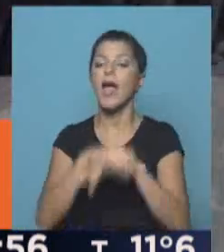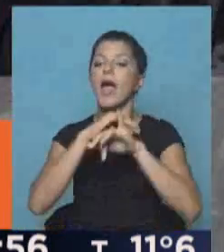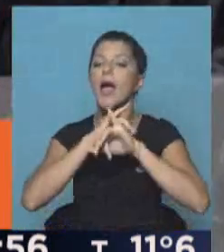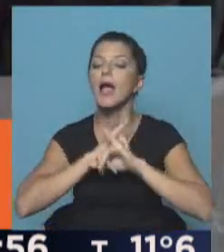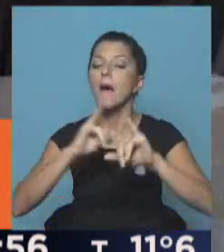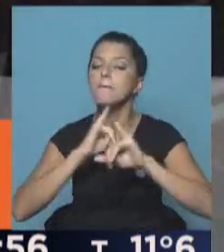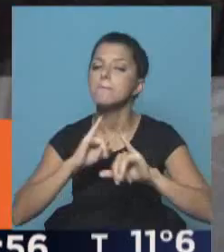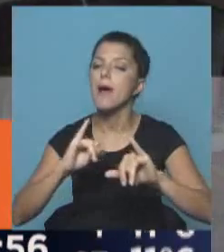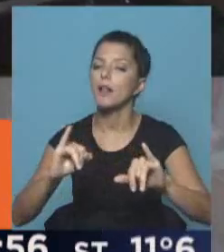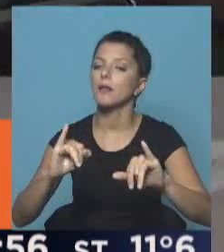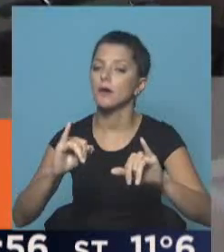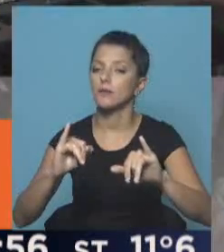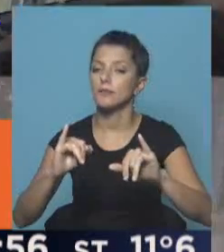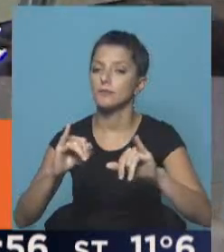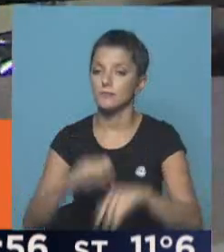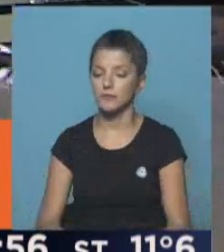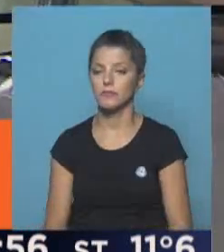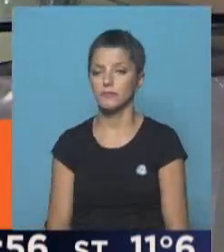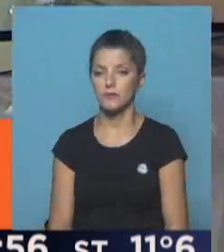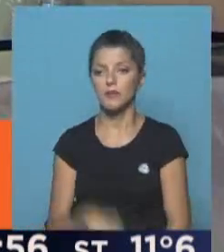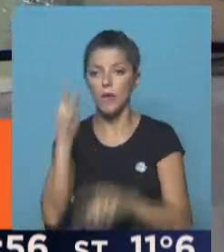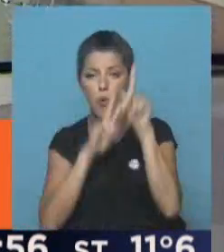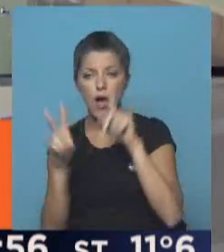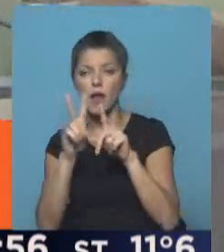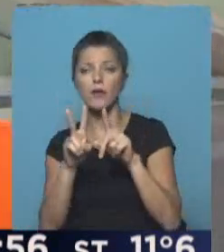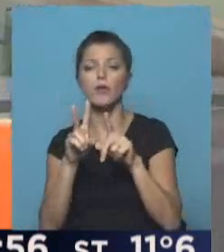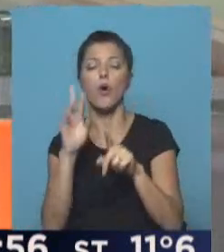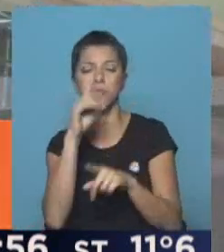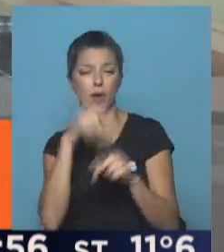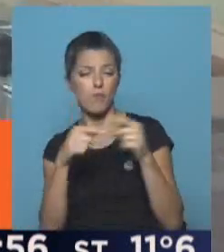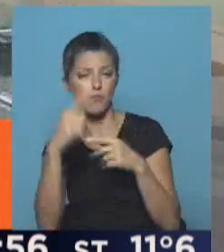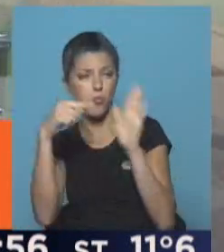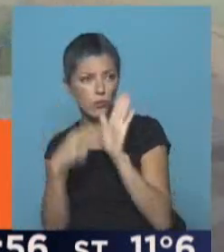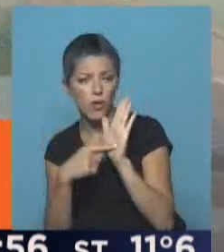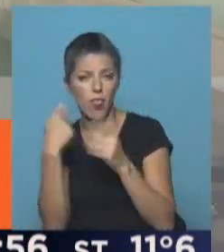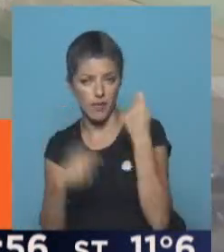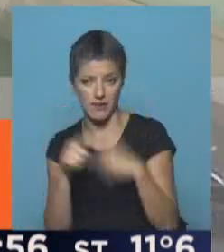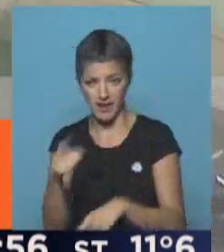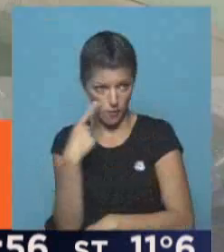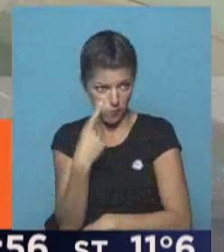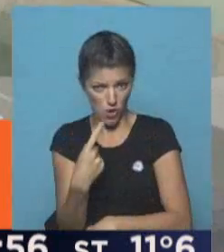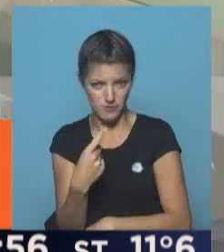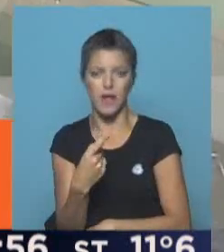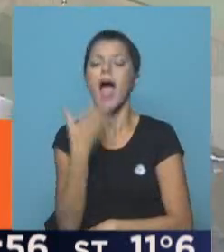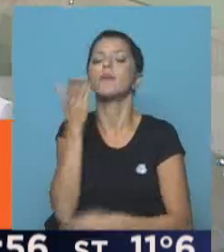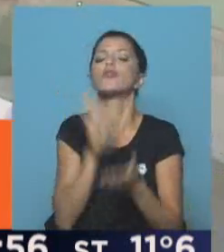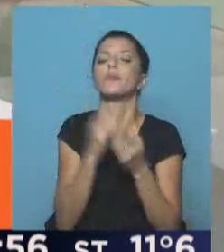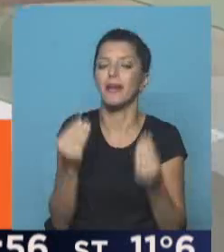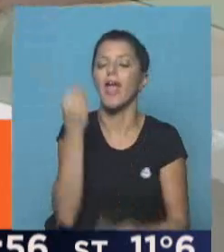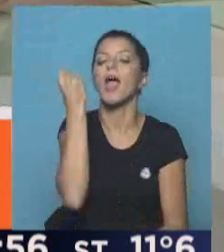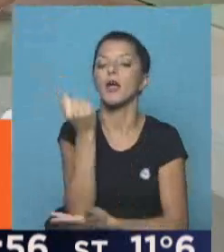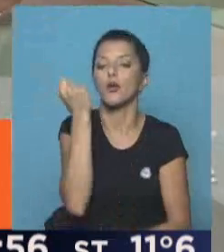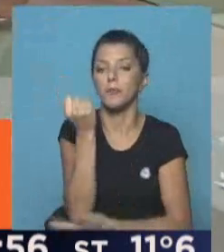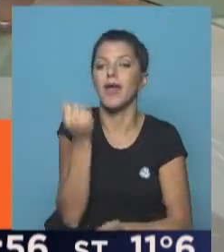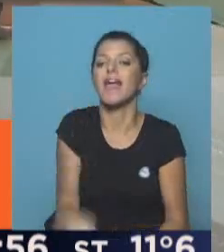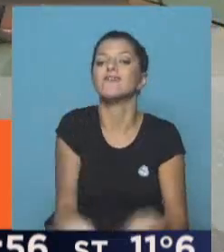enfocada a atacar el flanco débil de rohan y que a su vez reconocía el de que te está voy hablando de la economía de la inflación